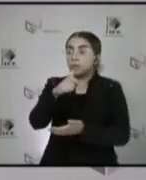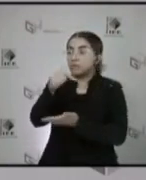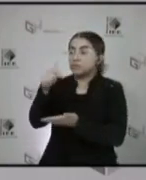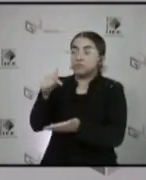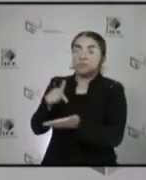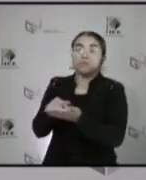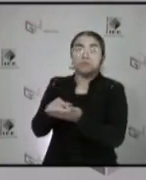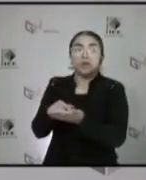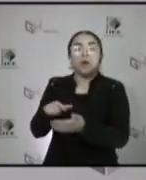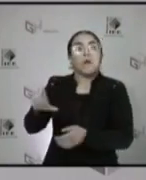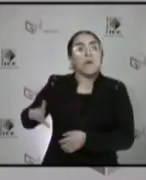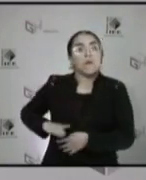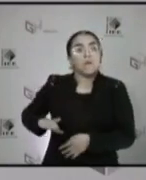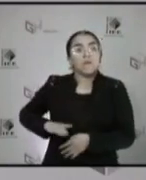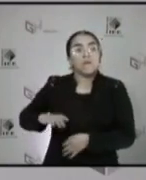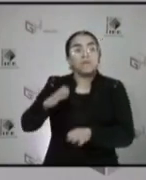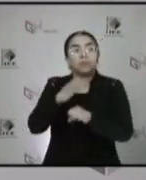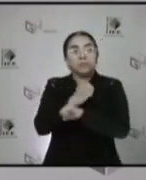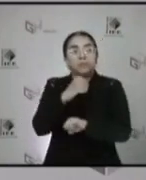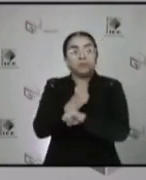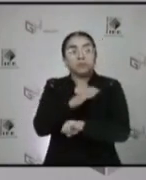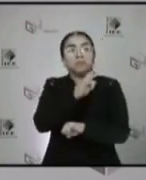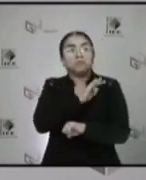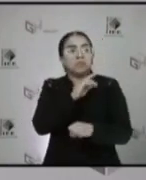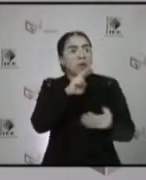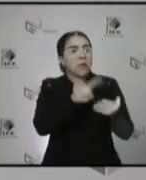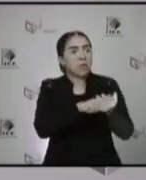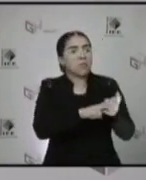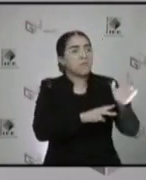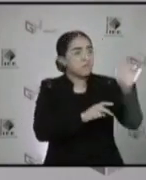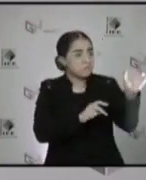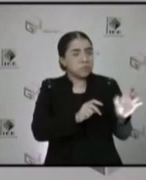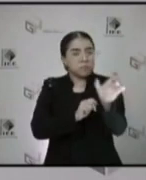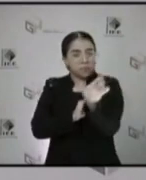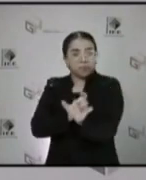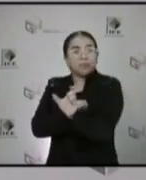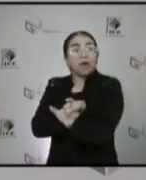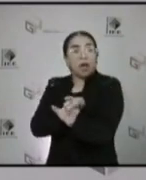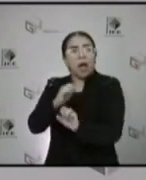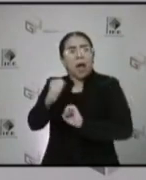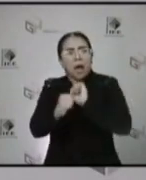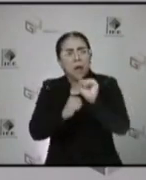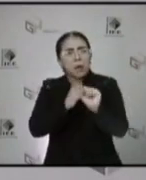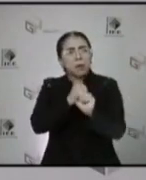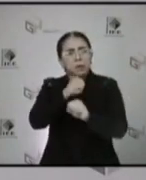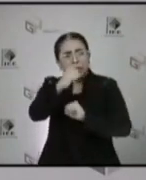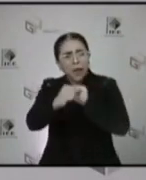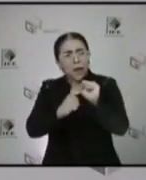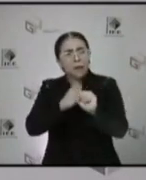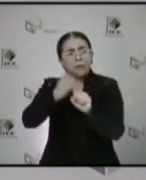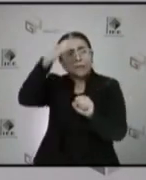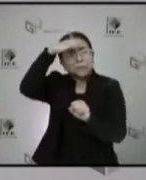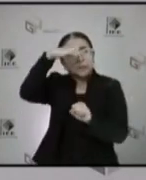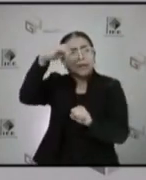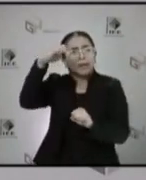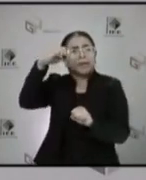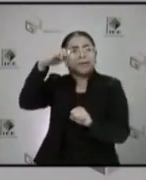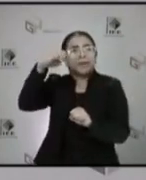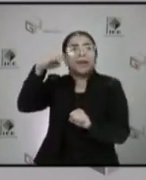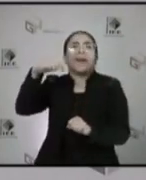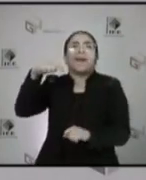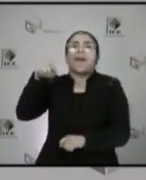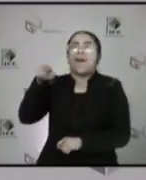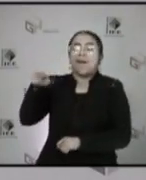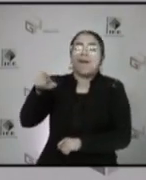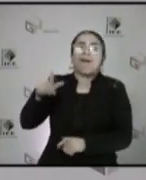gobierno del estado, como lo he dicho, tiene gente muy valiosa, que lleva muchos años de experiencia. Vamos a aprovecharla. En mi gobierno, un director